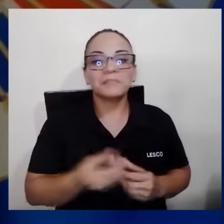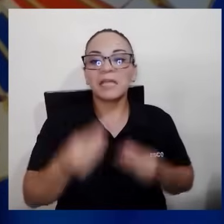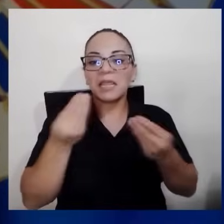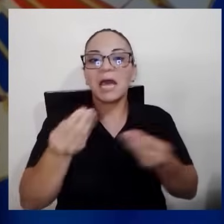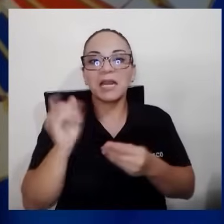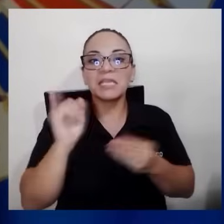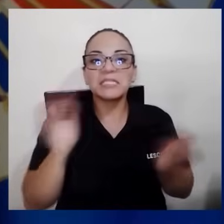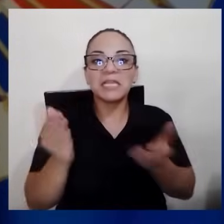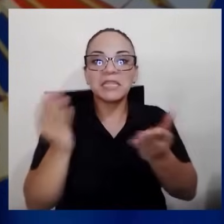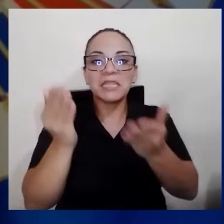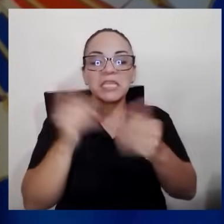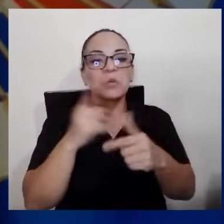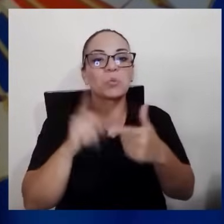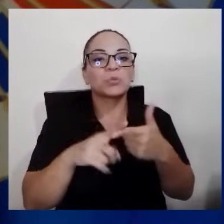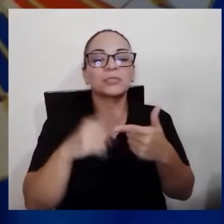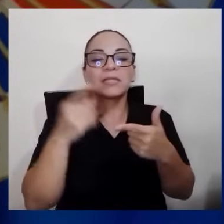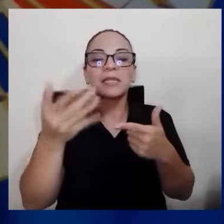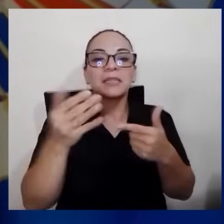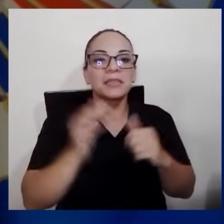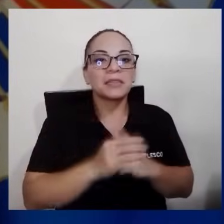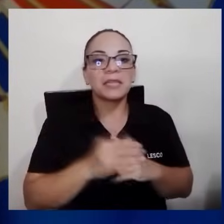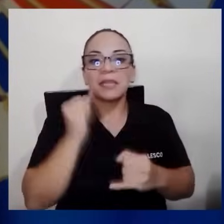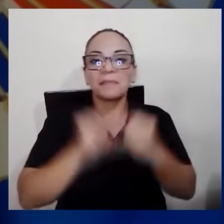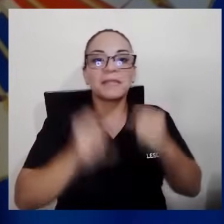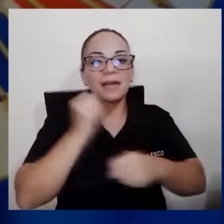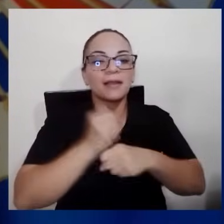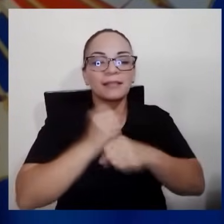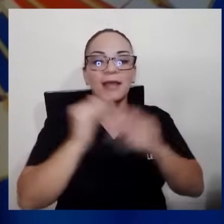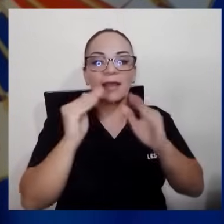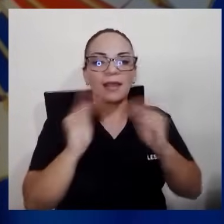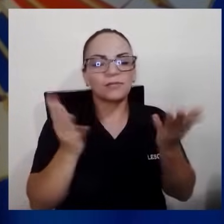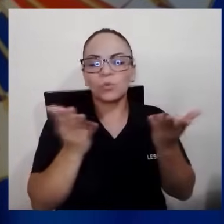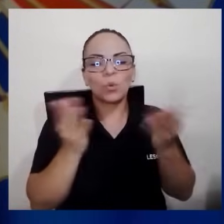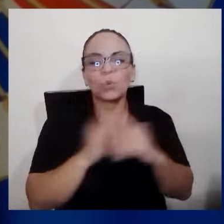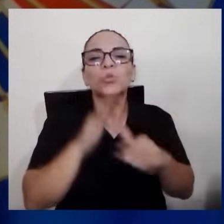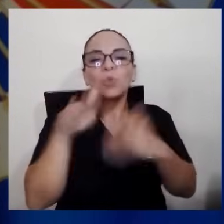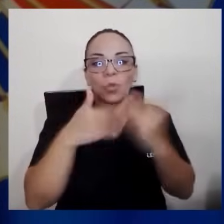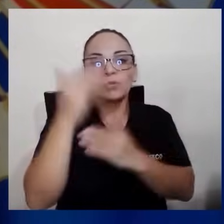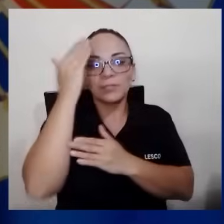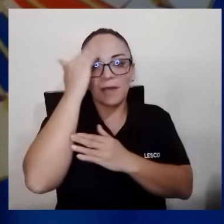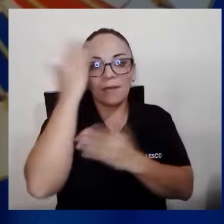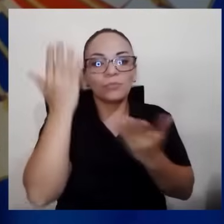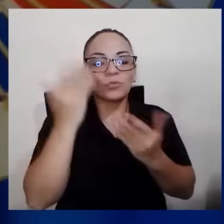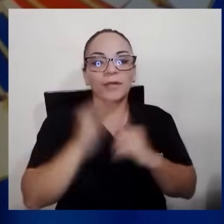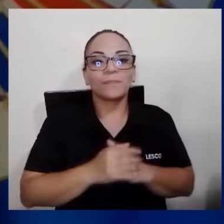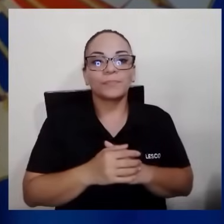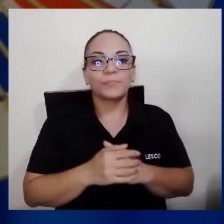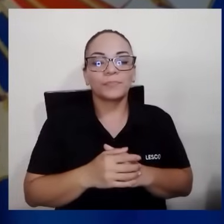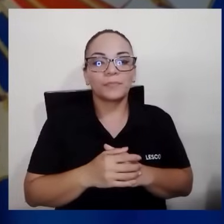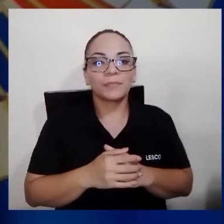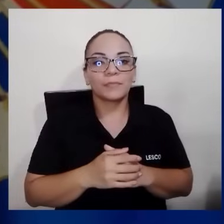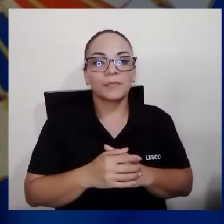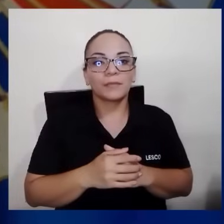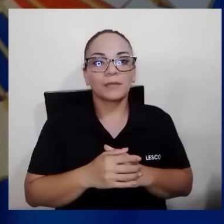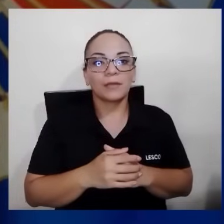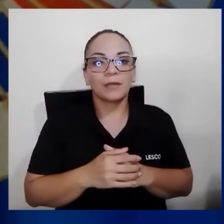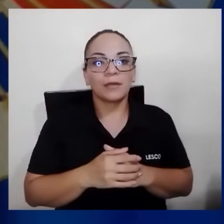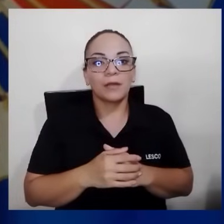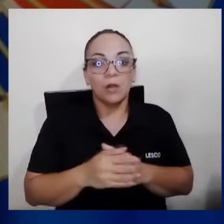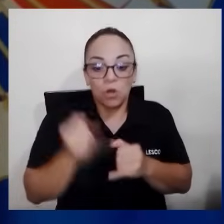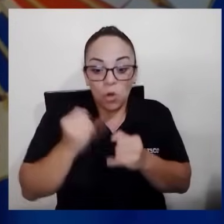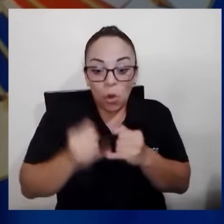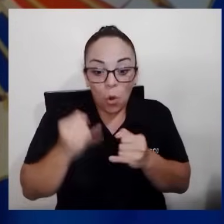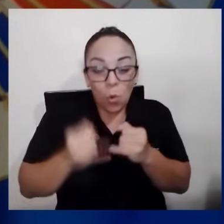de terminar la tarea todos sabemos que el último kilómetro es el kilómetro más duro de